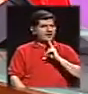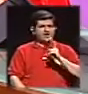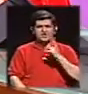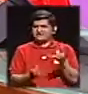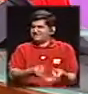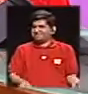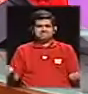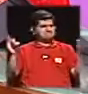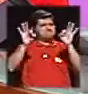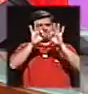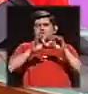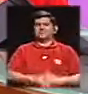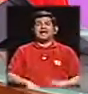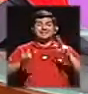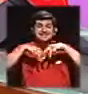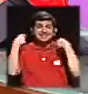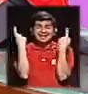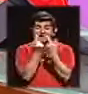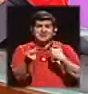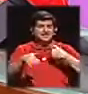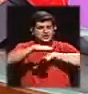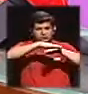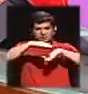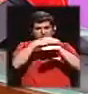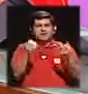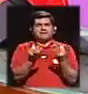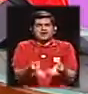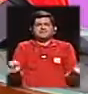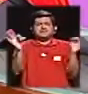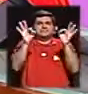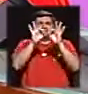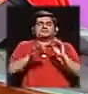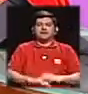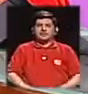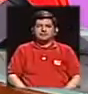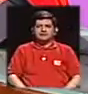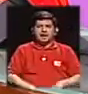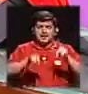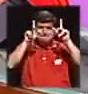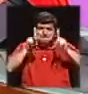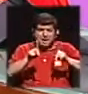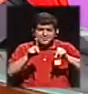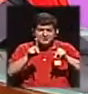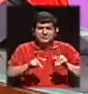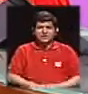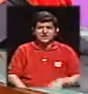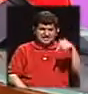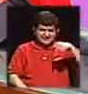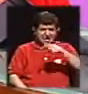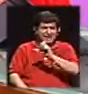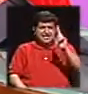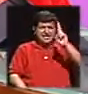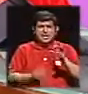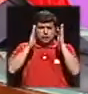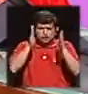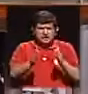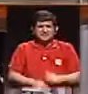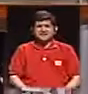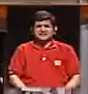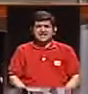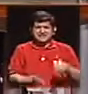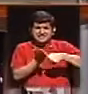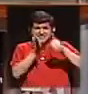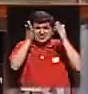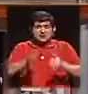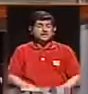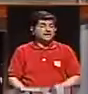realmente importante que el partido no tenga una base fuerte. ¿Por qué? Porque el costarricense, el votante, está tan desesperado